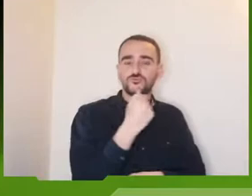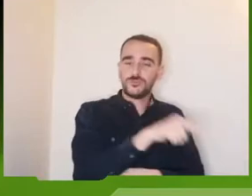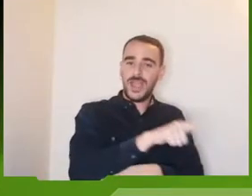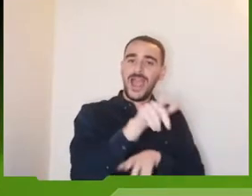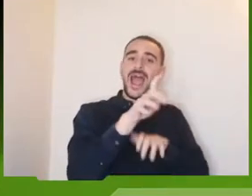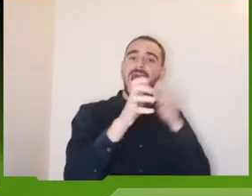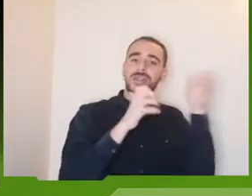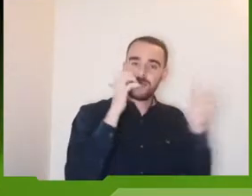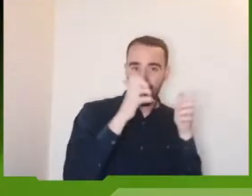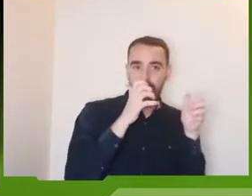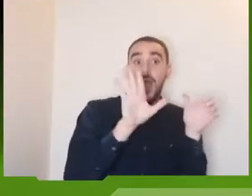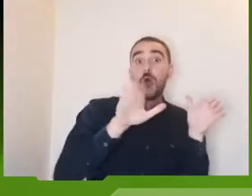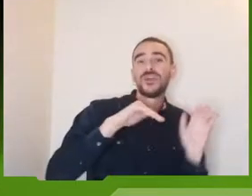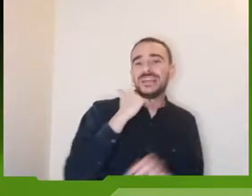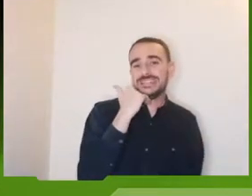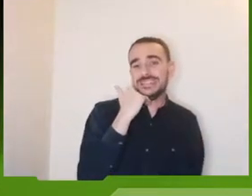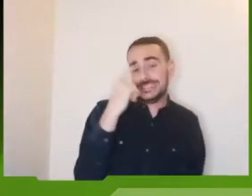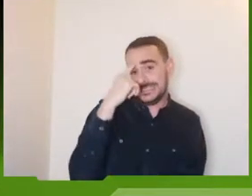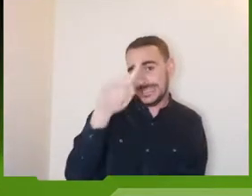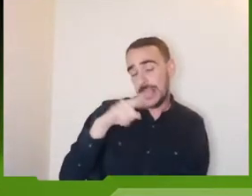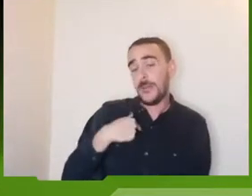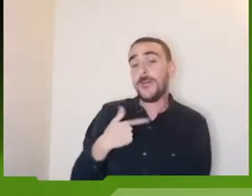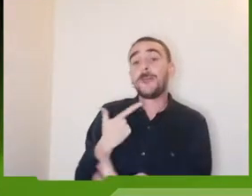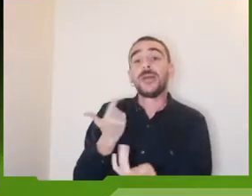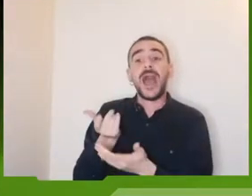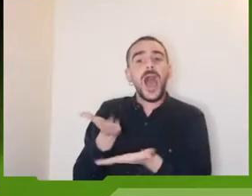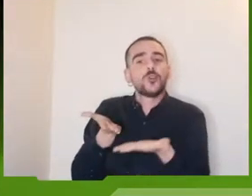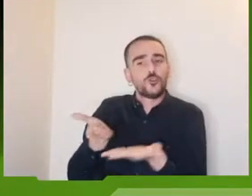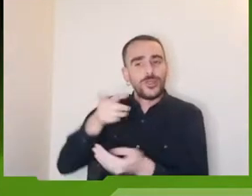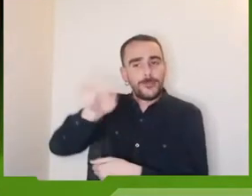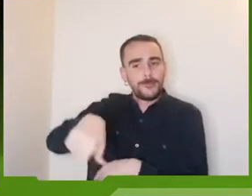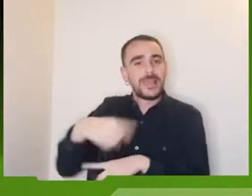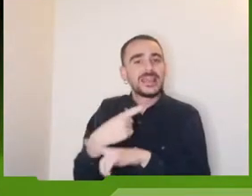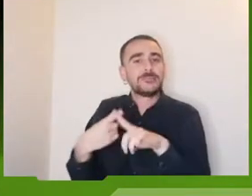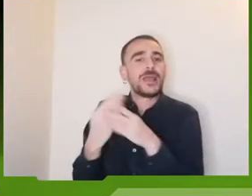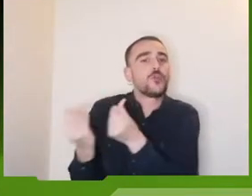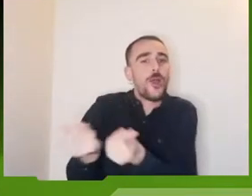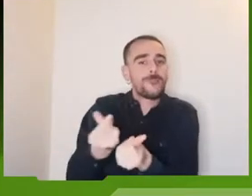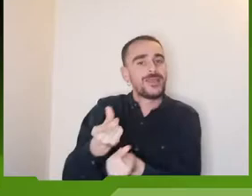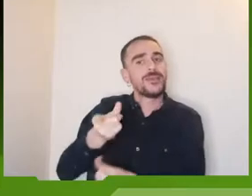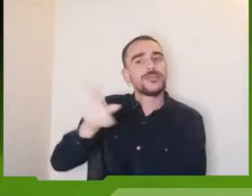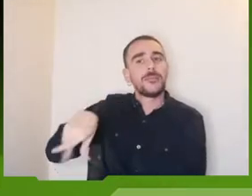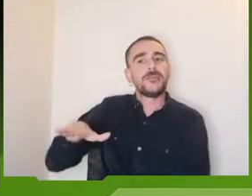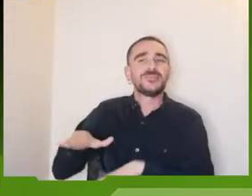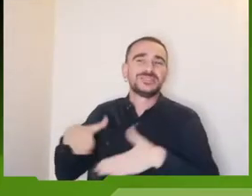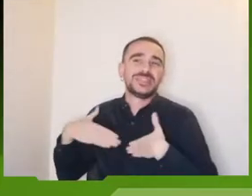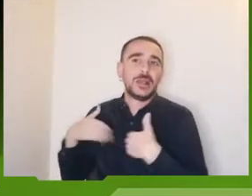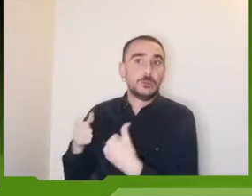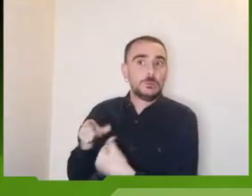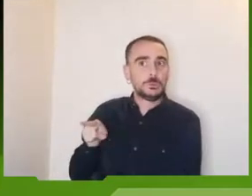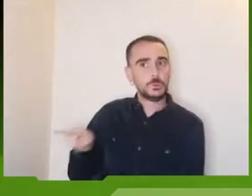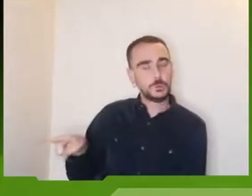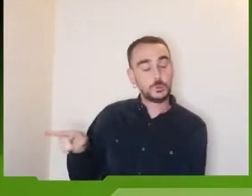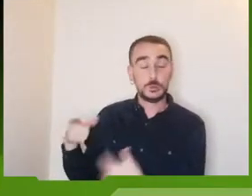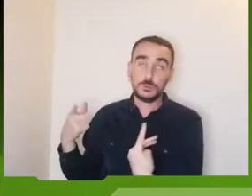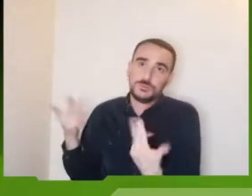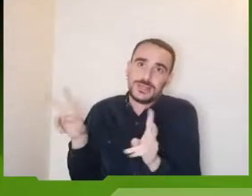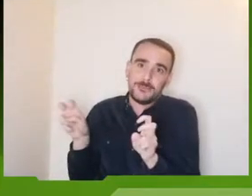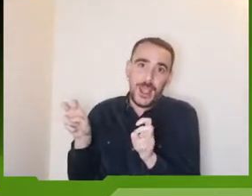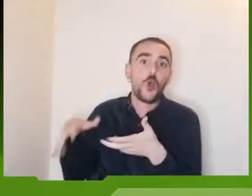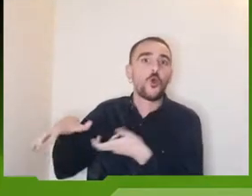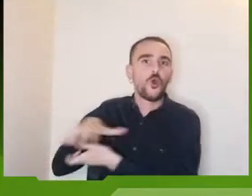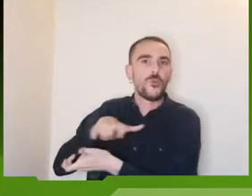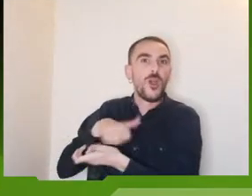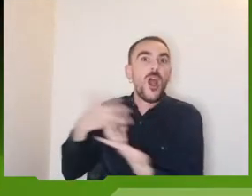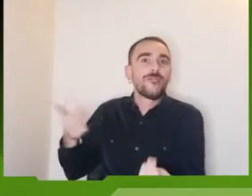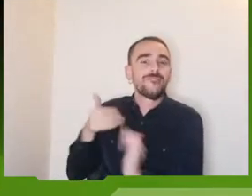ambiente, y para la salud es un tema demasiado complejo como para abordarlo ahora.